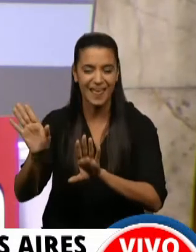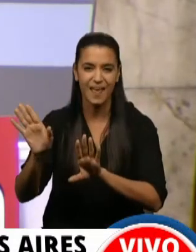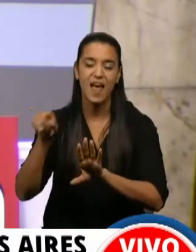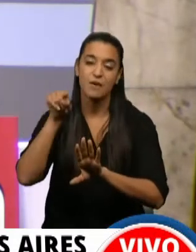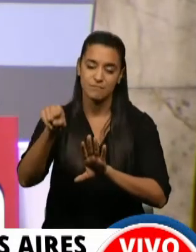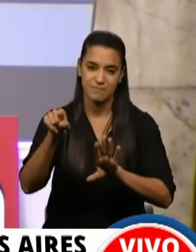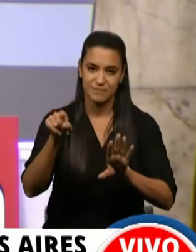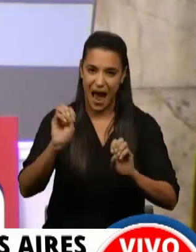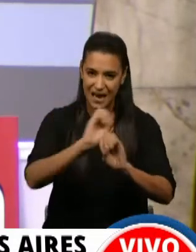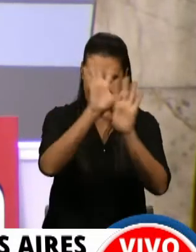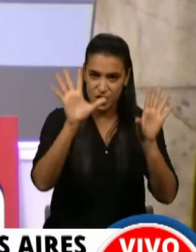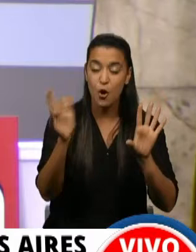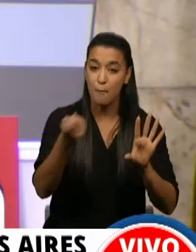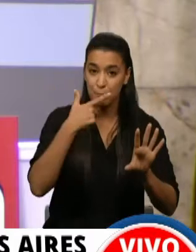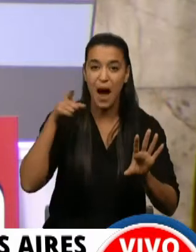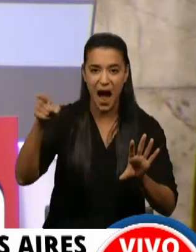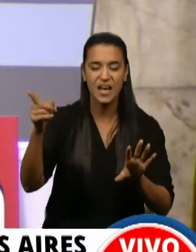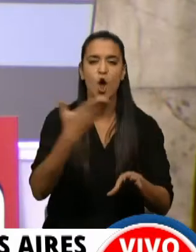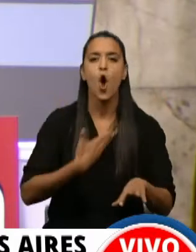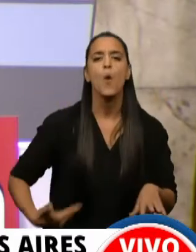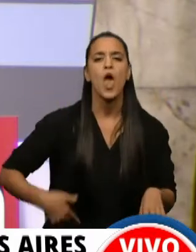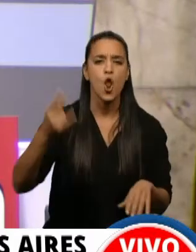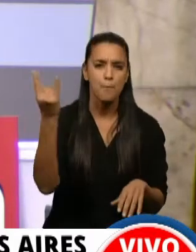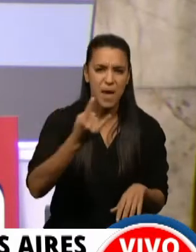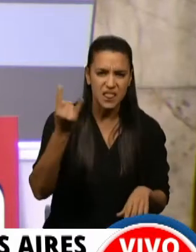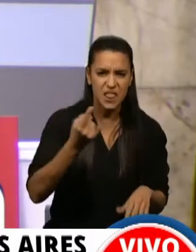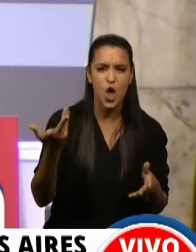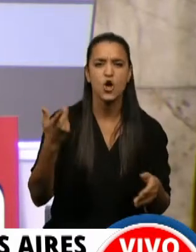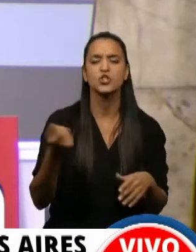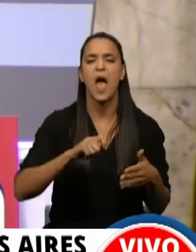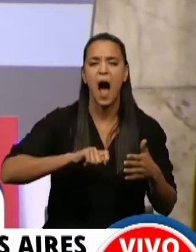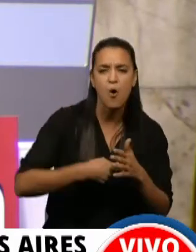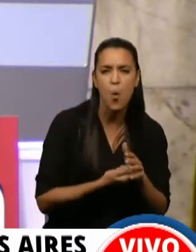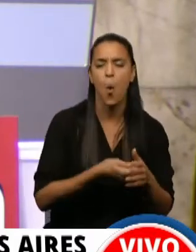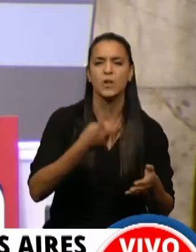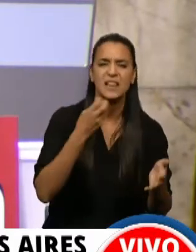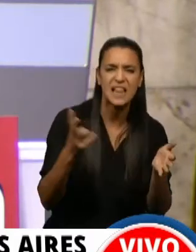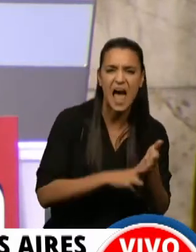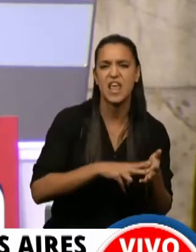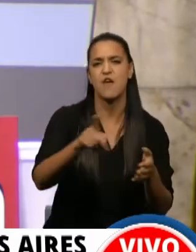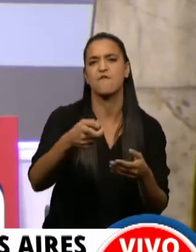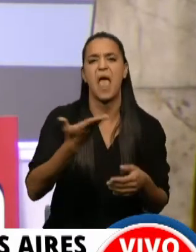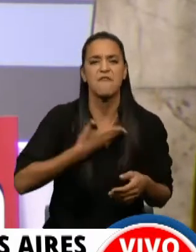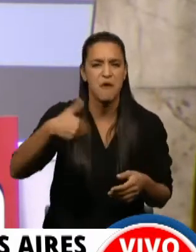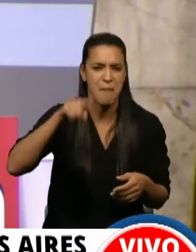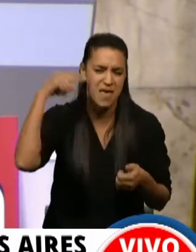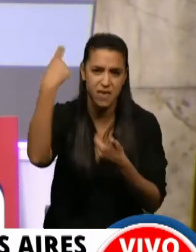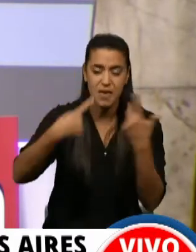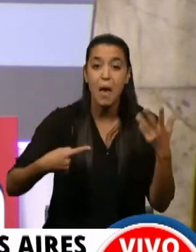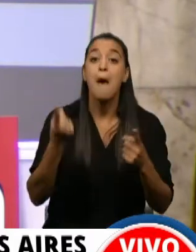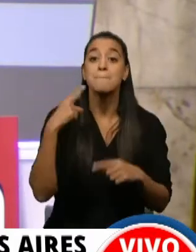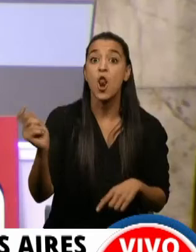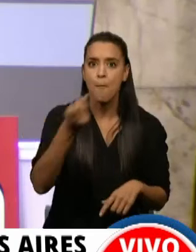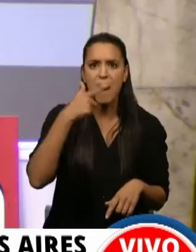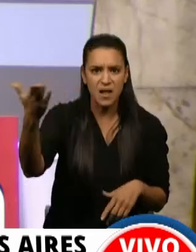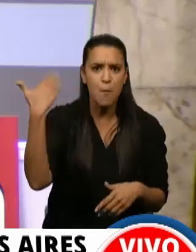vale una aclaración. Claro que Macri era un gobierno mentiroso, gobernó con ajuste, tarifazo, represión y Fondo Monetario Internacional. Ahora, si Macri